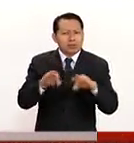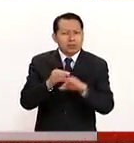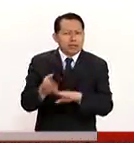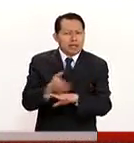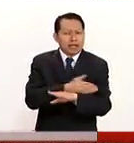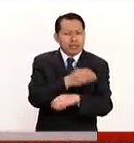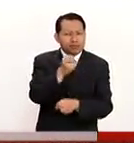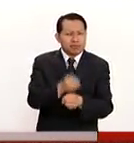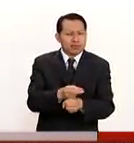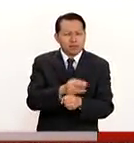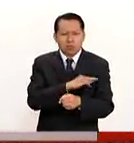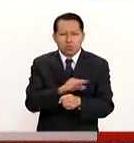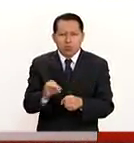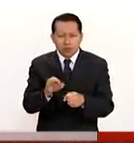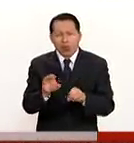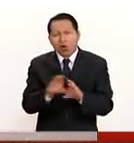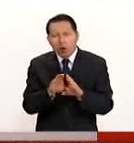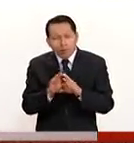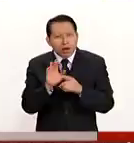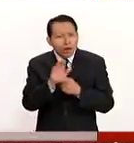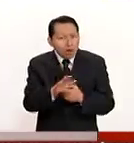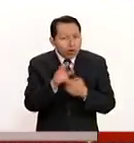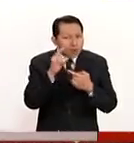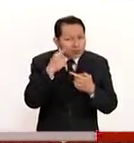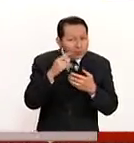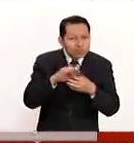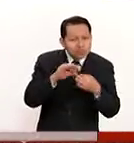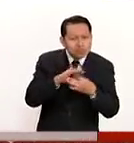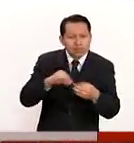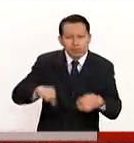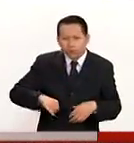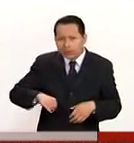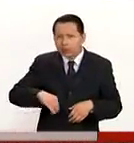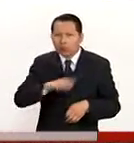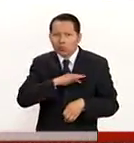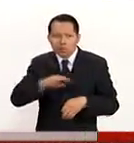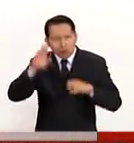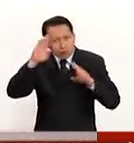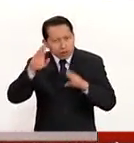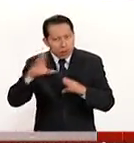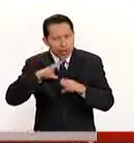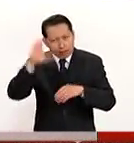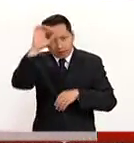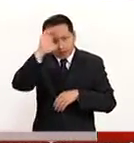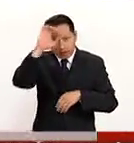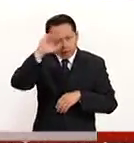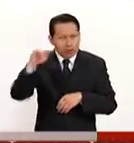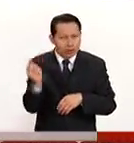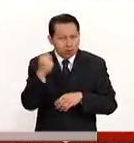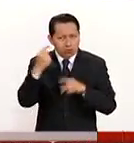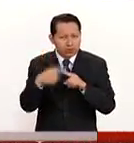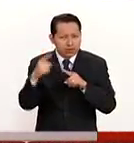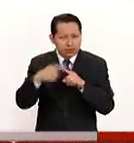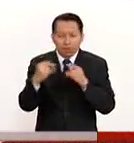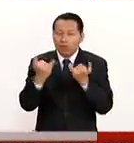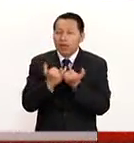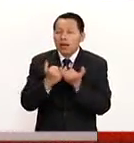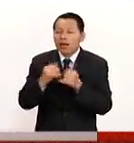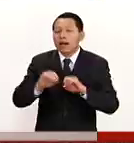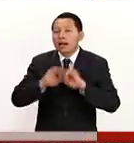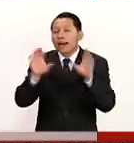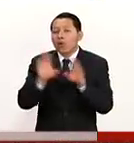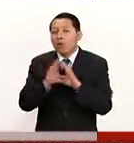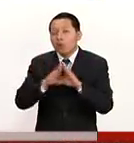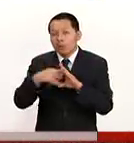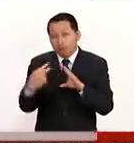temprana edad se les comience a manifestar los intereses por estas áreas científico y tecnológicas y por supuesto para